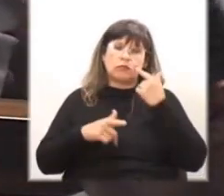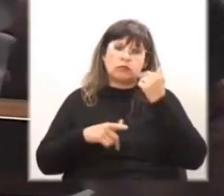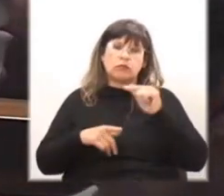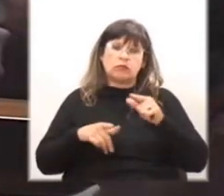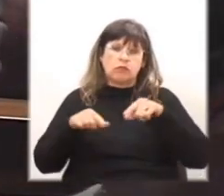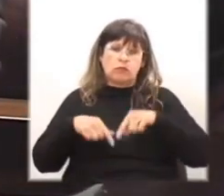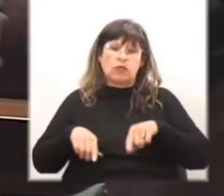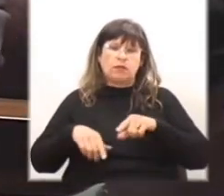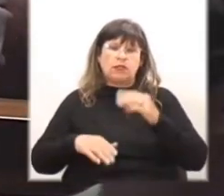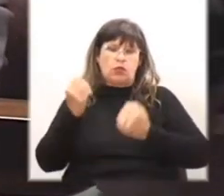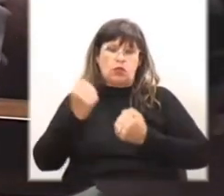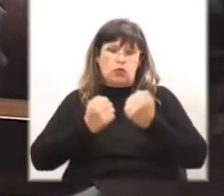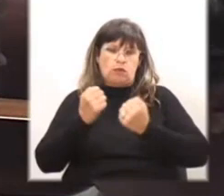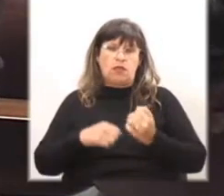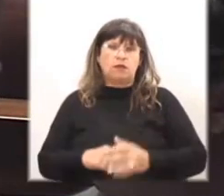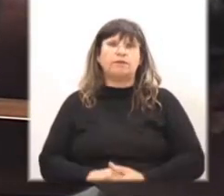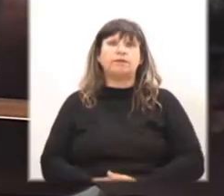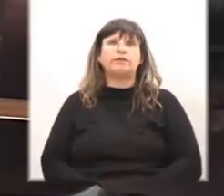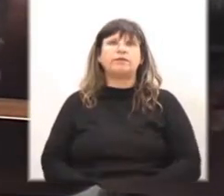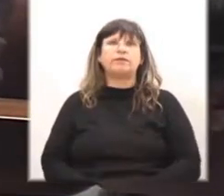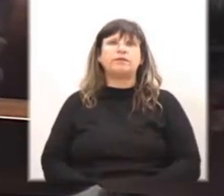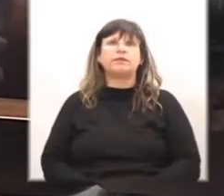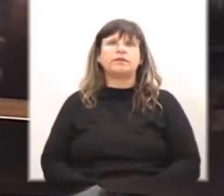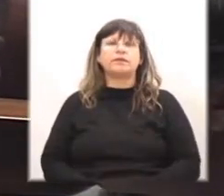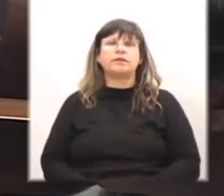Ministerio de Economía.